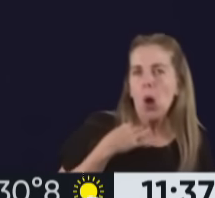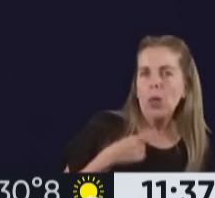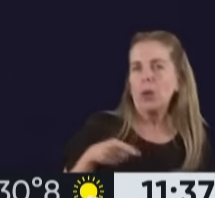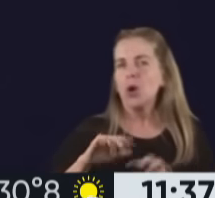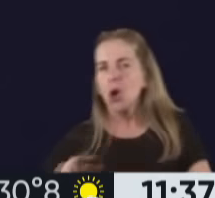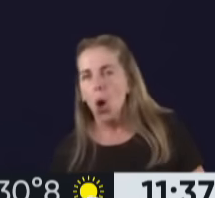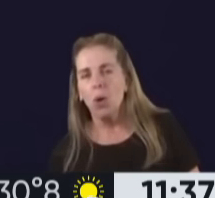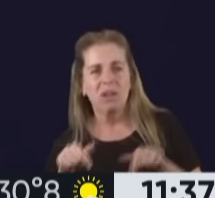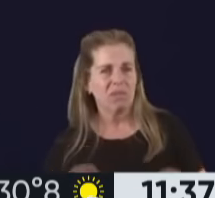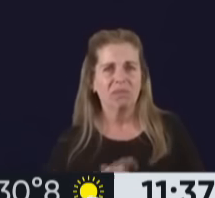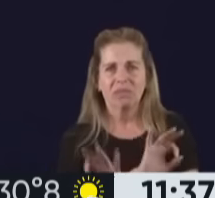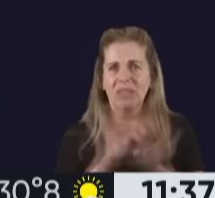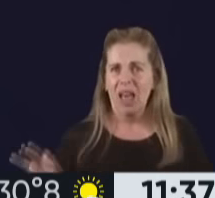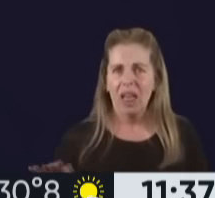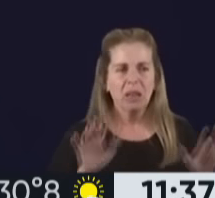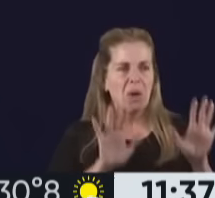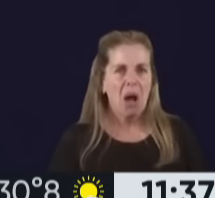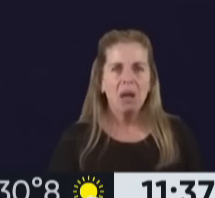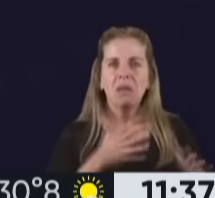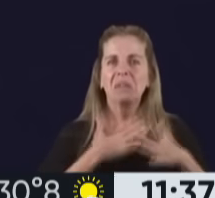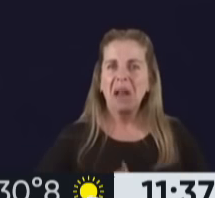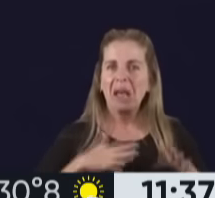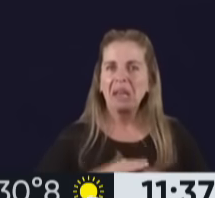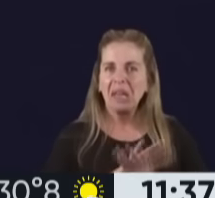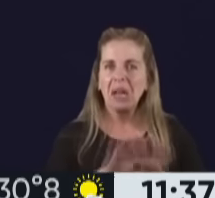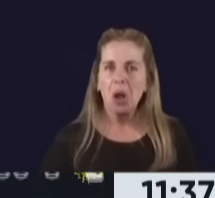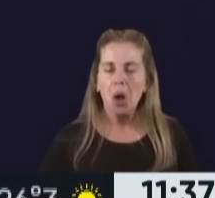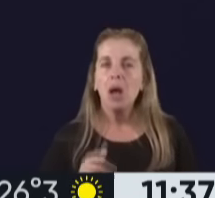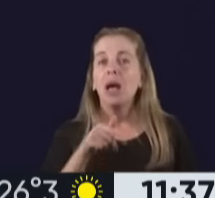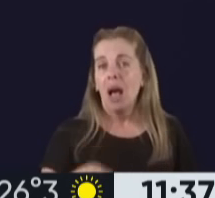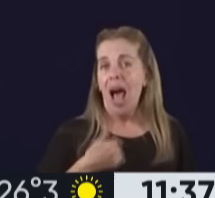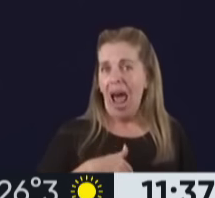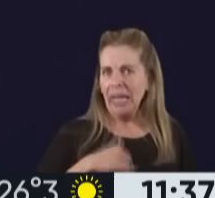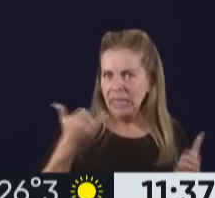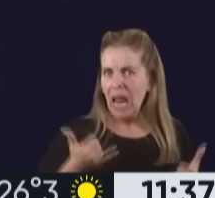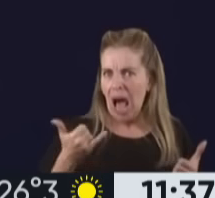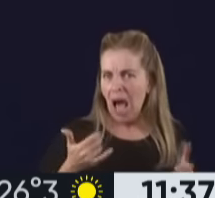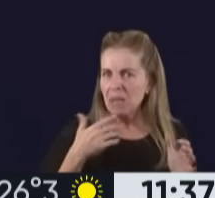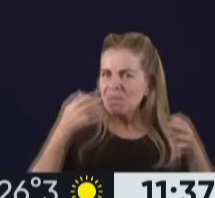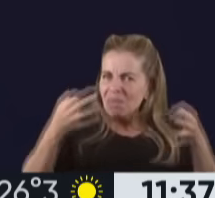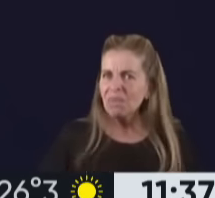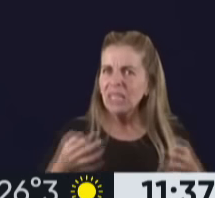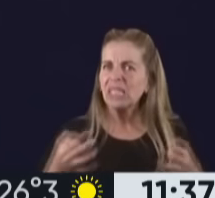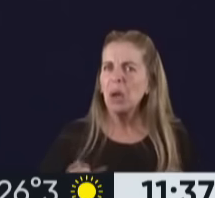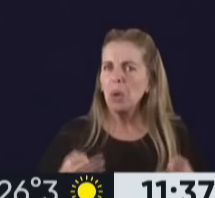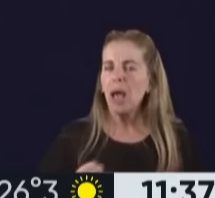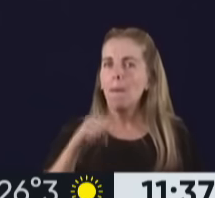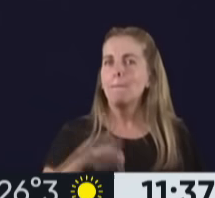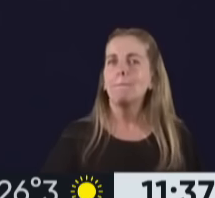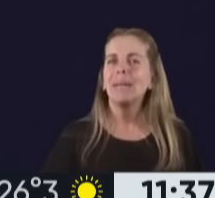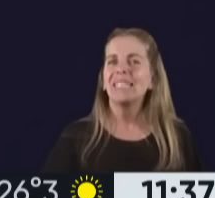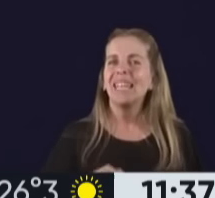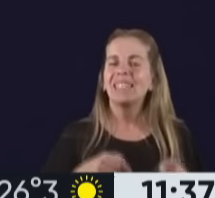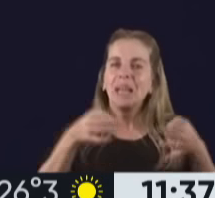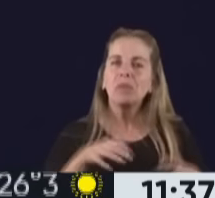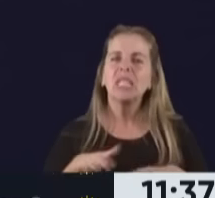calles. Cuando el rumbo es el correcto y la sociedad lo respalda, Argentina tiene garantizado un buen presente pero por sobre todas las cosas